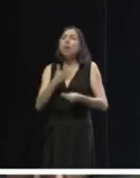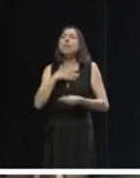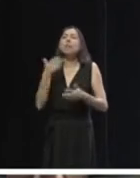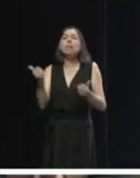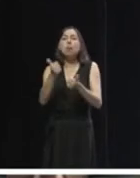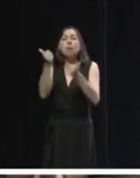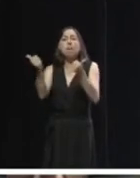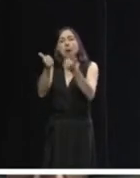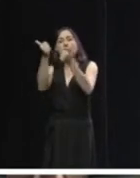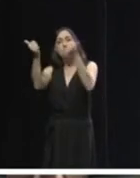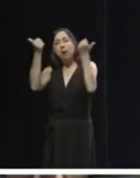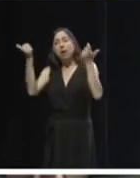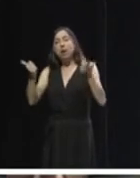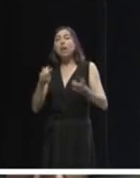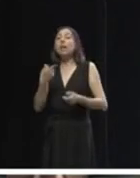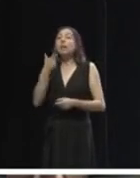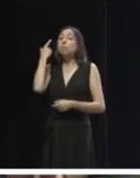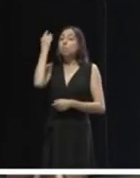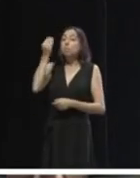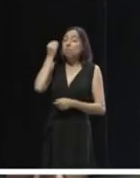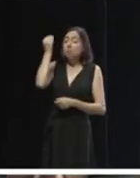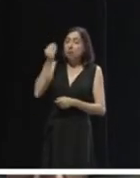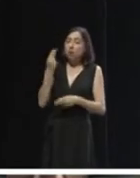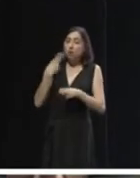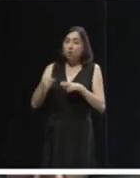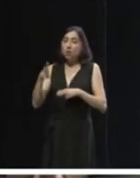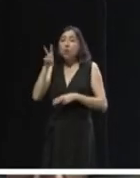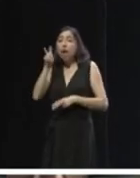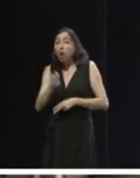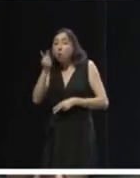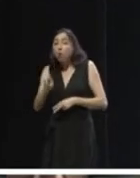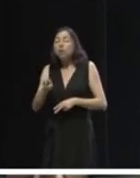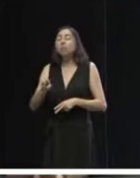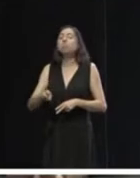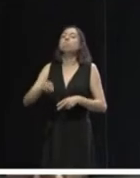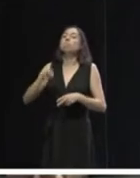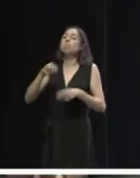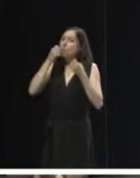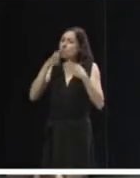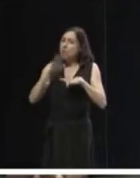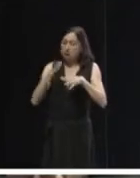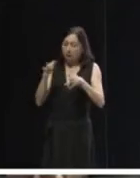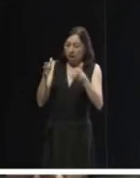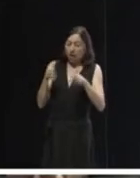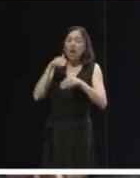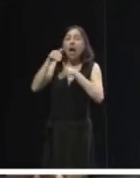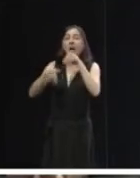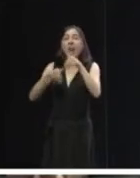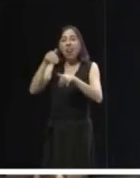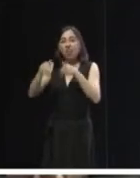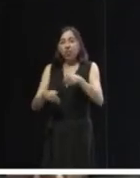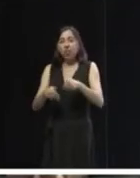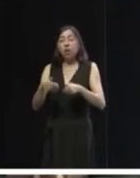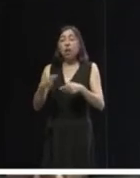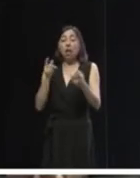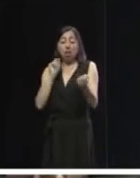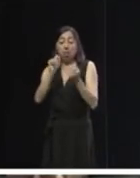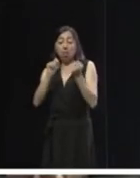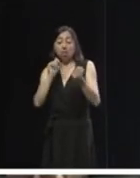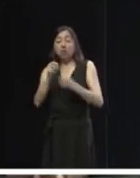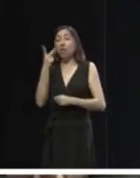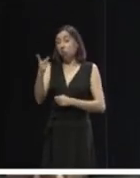que la política útil es muy efectiva para ganar las elecciones. Los debates a dos, entre dos